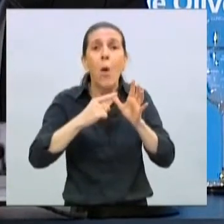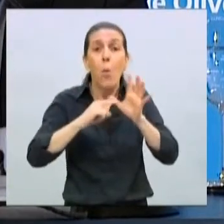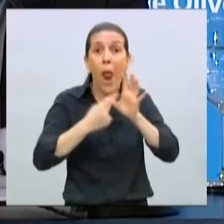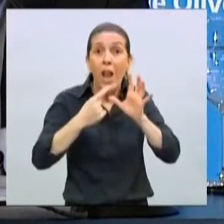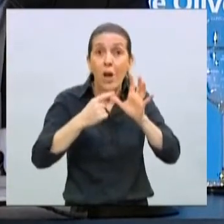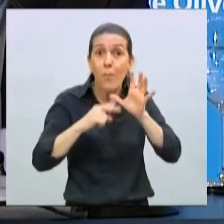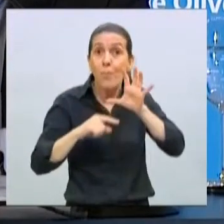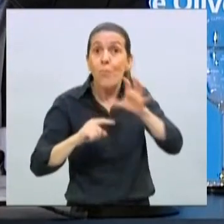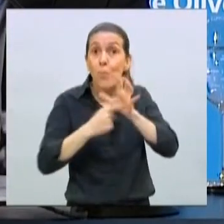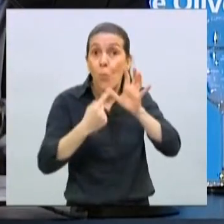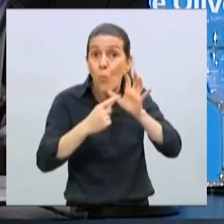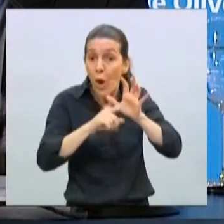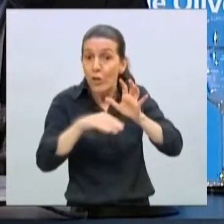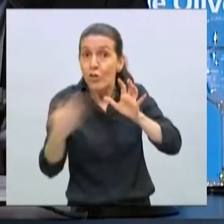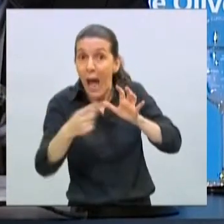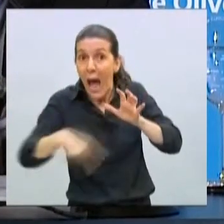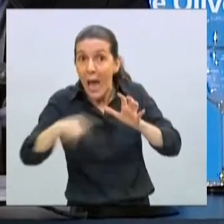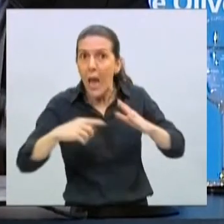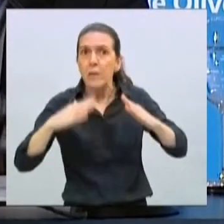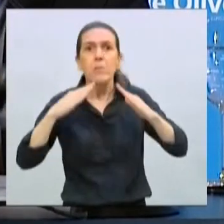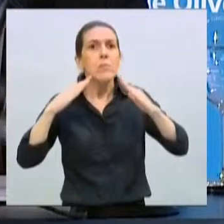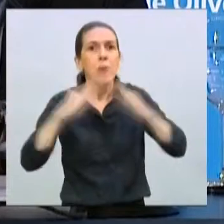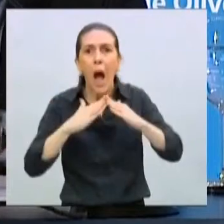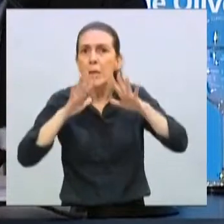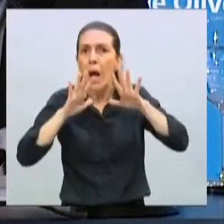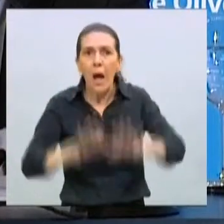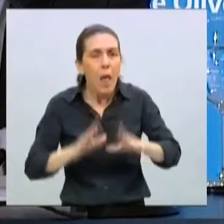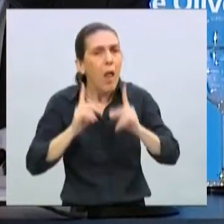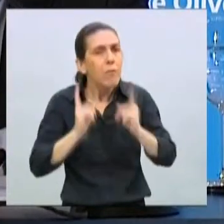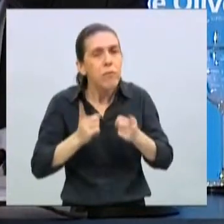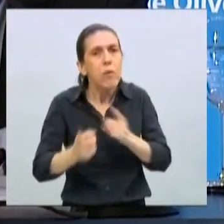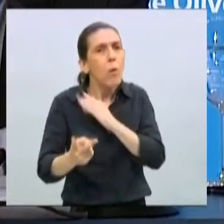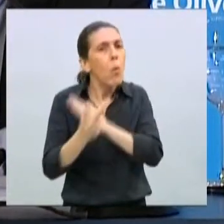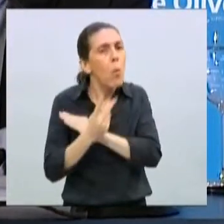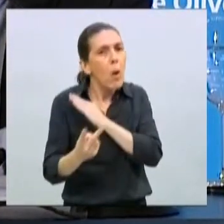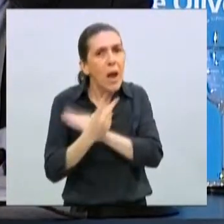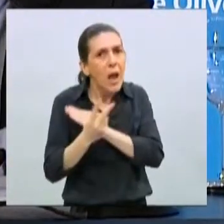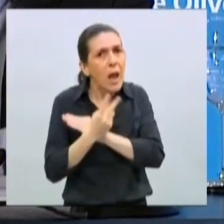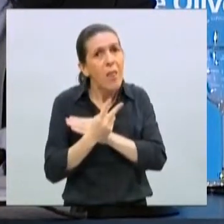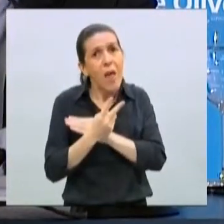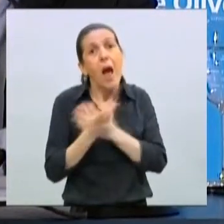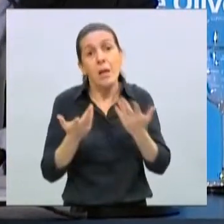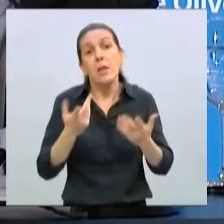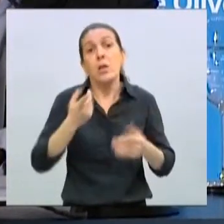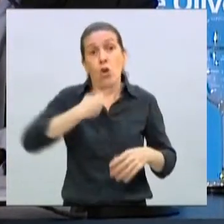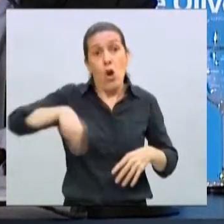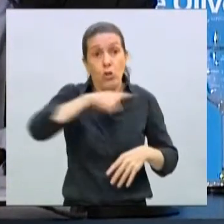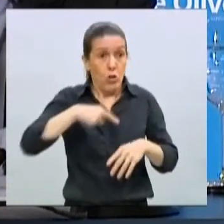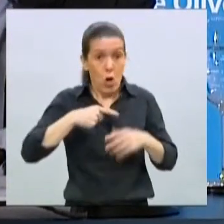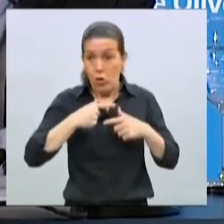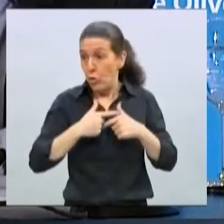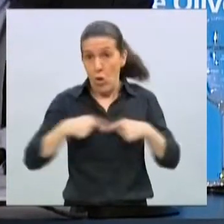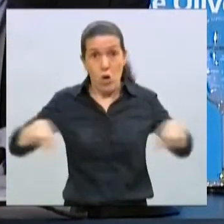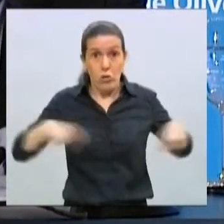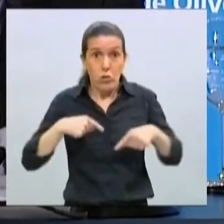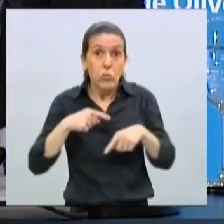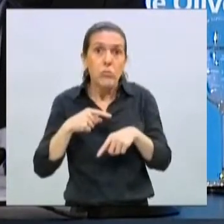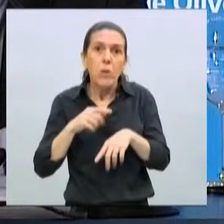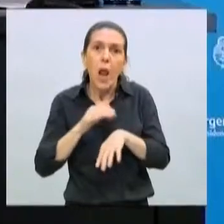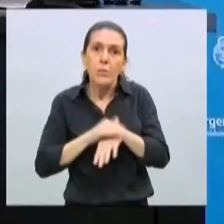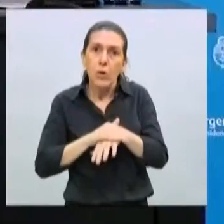toca seguir en casa, nos toca seguir cuidándonos y a nosotros, con las responsabilidades que tenemos, ser